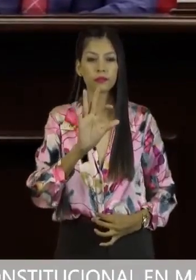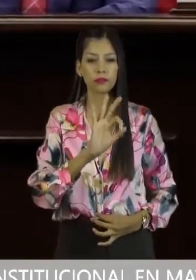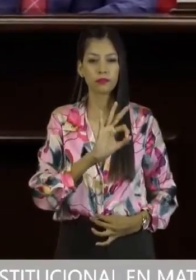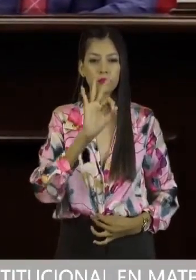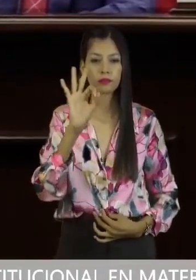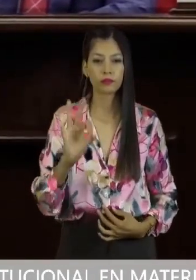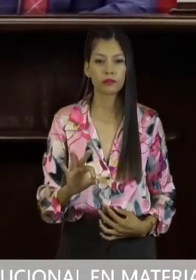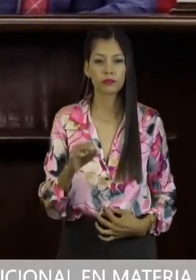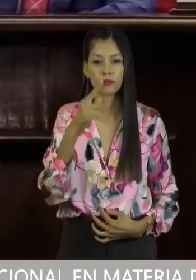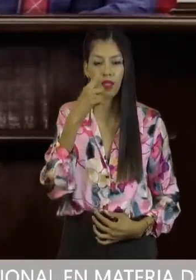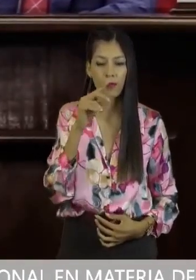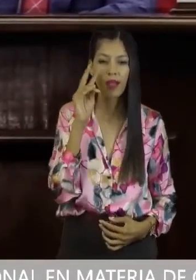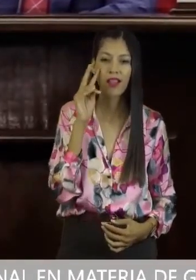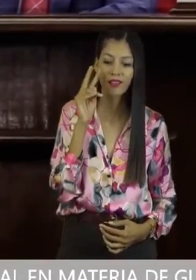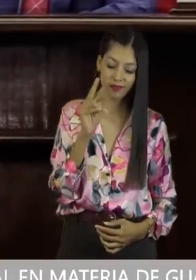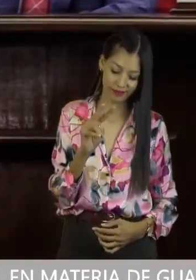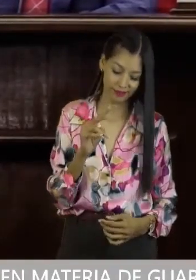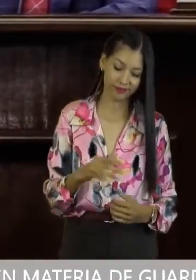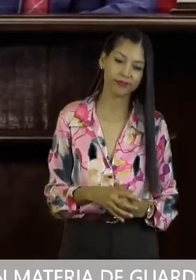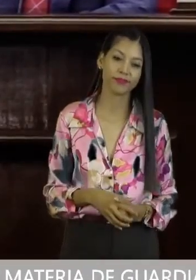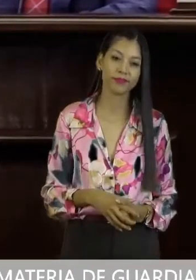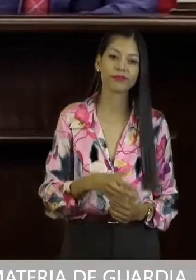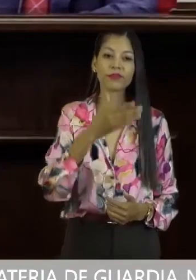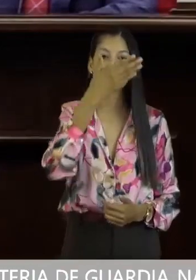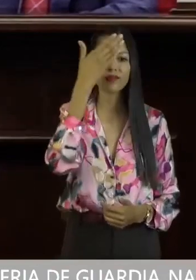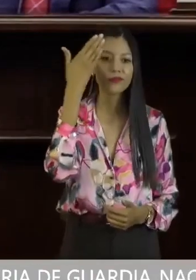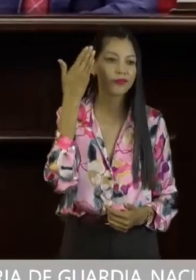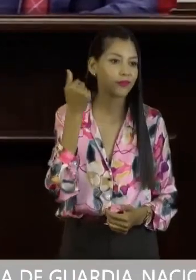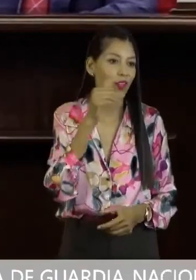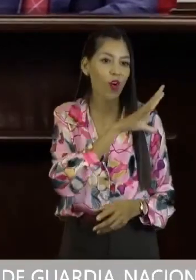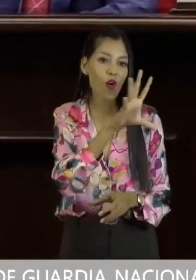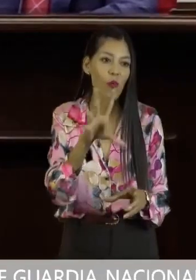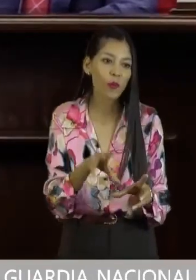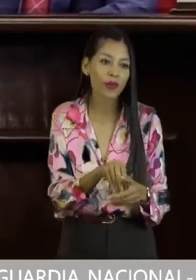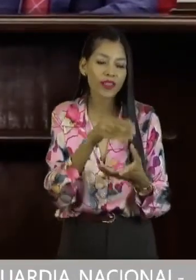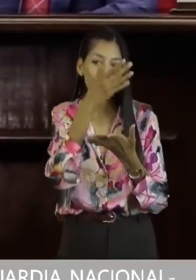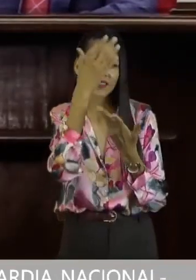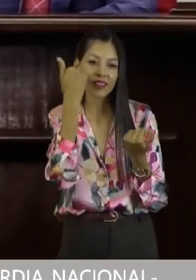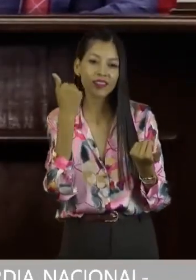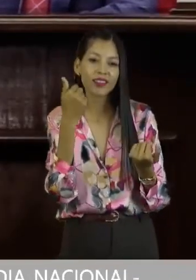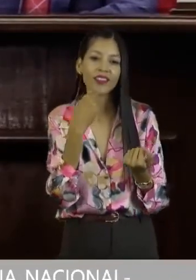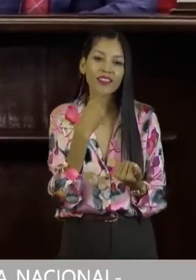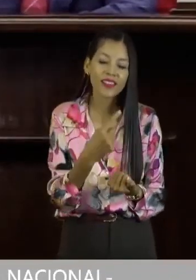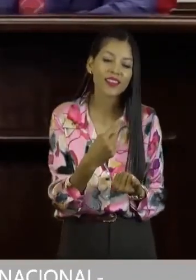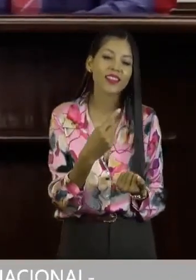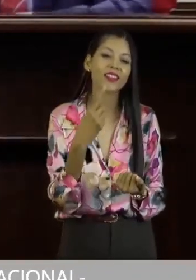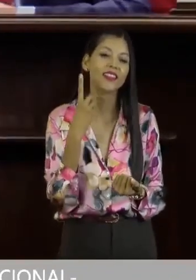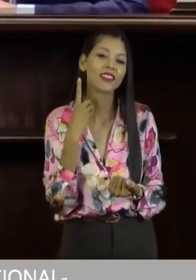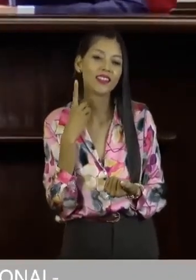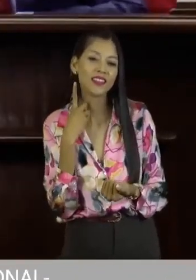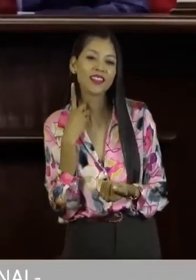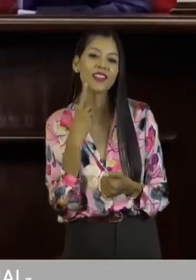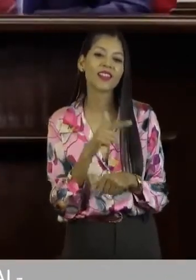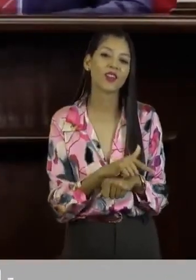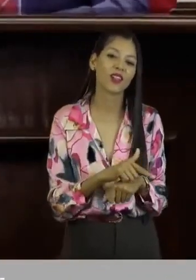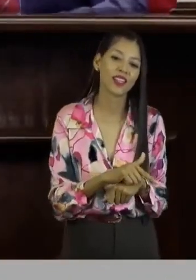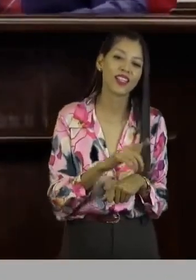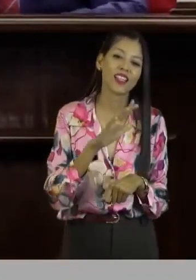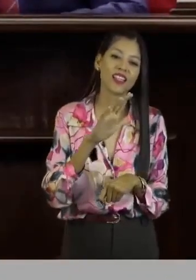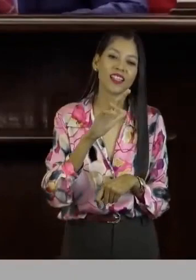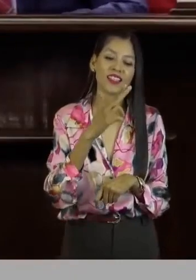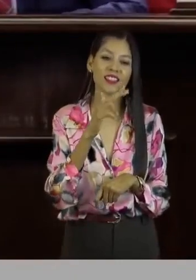45%, para que vean que no lo sé todo, pues si me vienen terapiando entre el diputado Godoy, la diputada Chávez